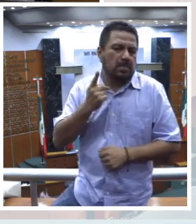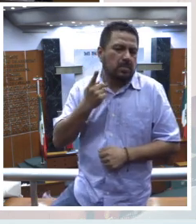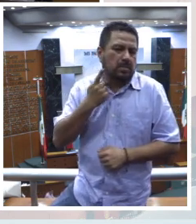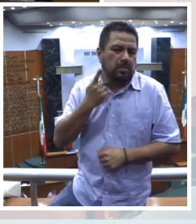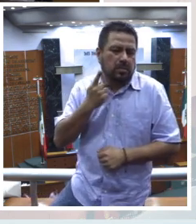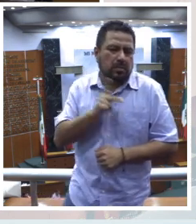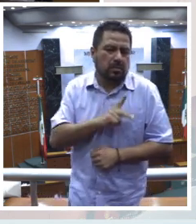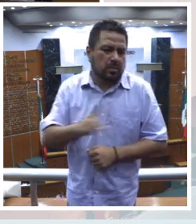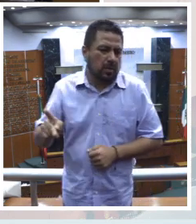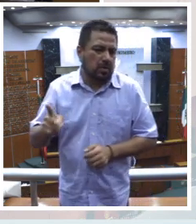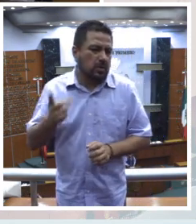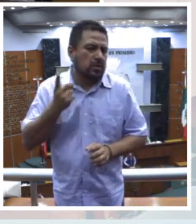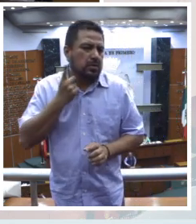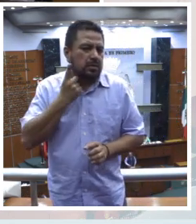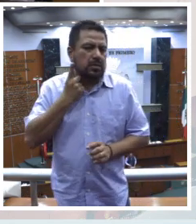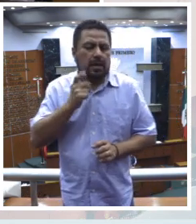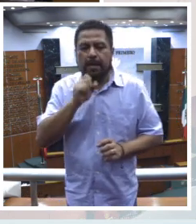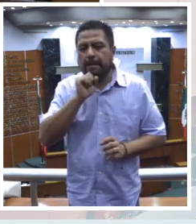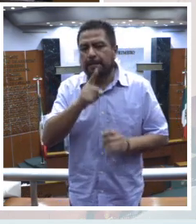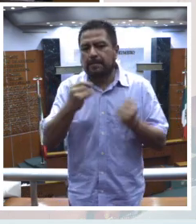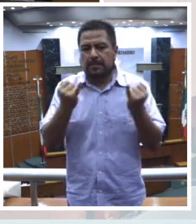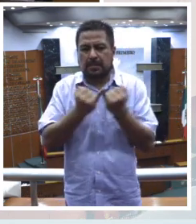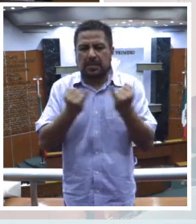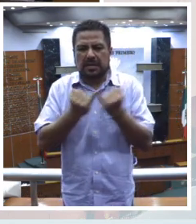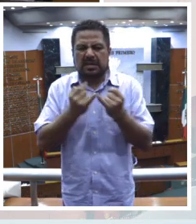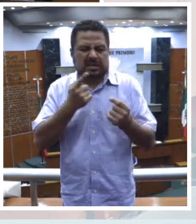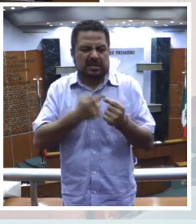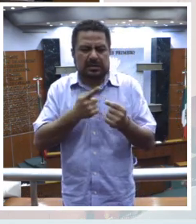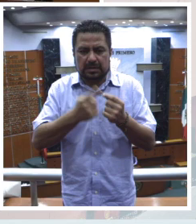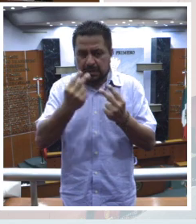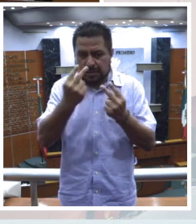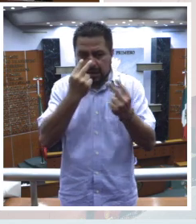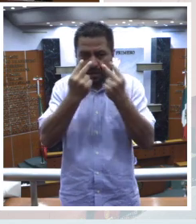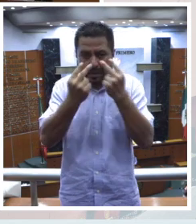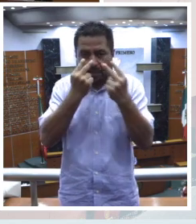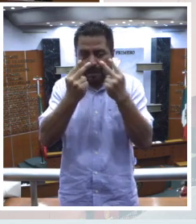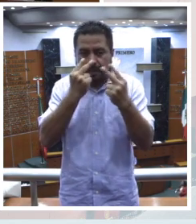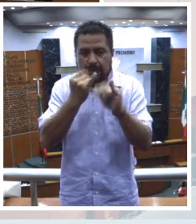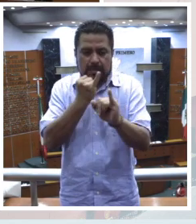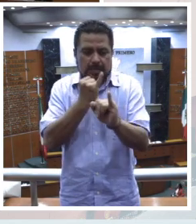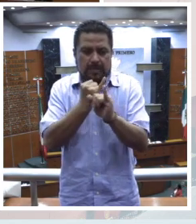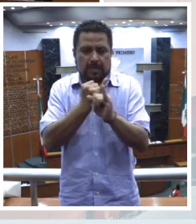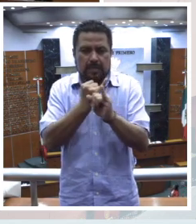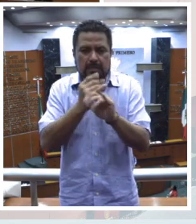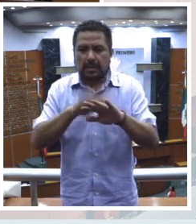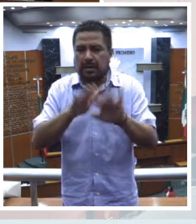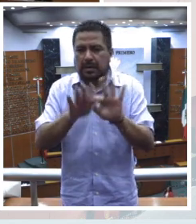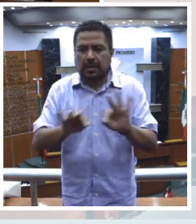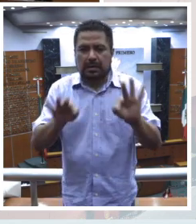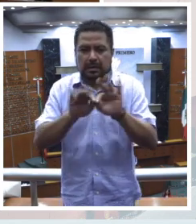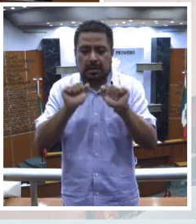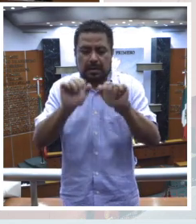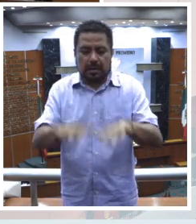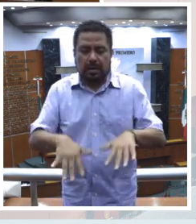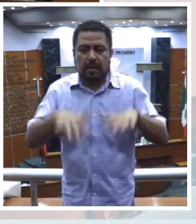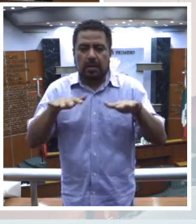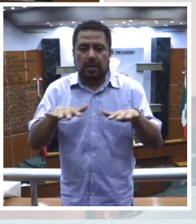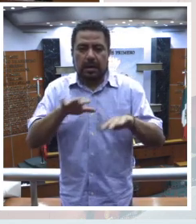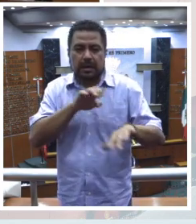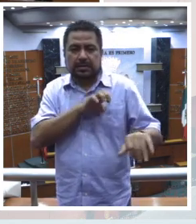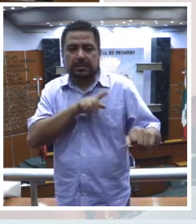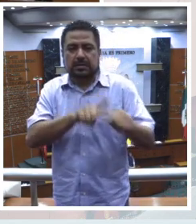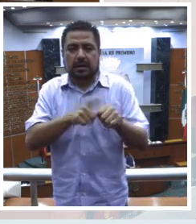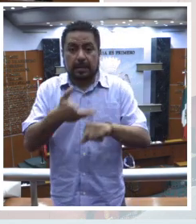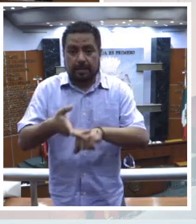legisladores, por supuesto a quienes están siguiendo la transmisión de esta importante sesión. Y